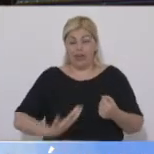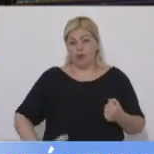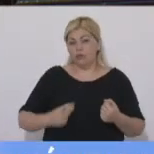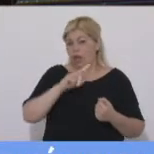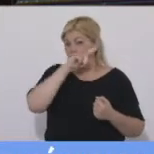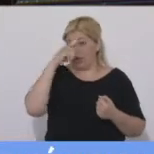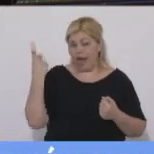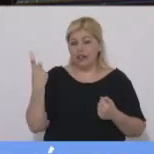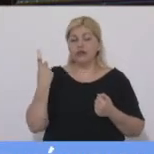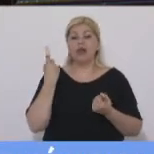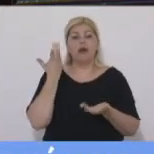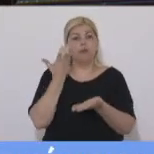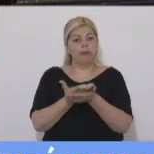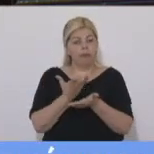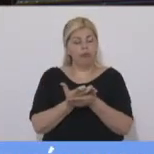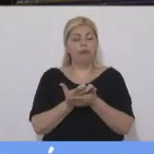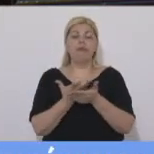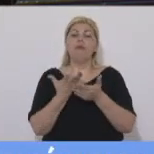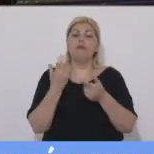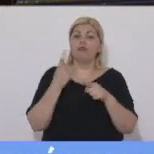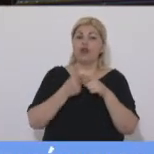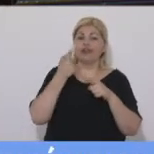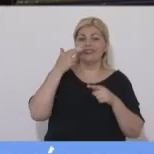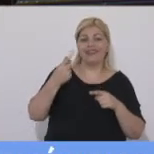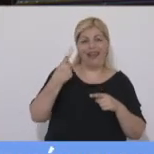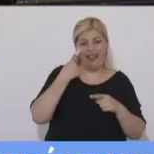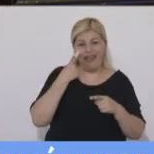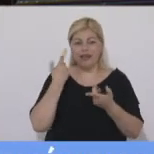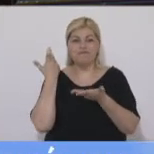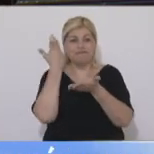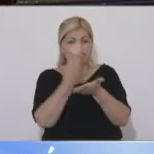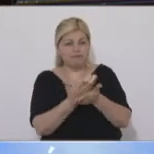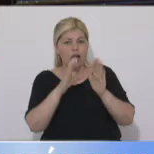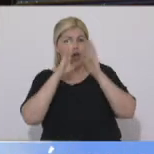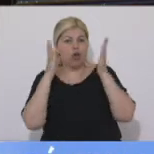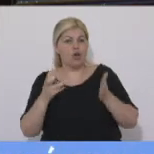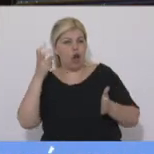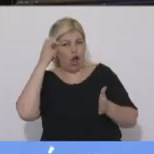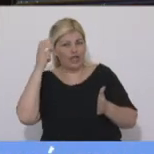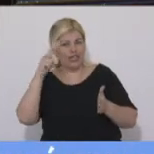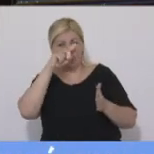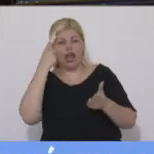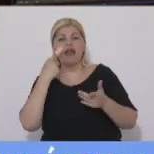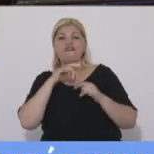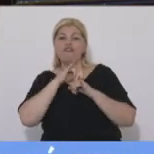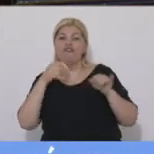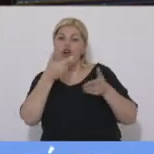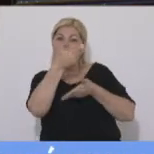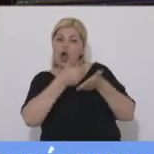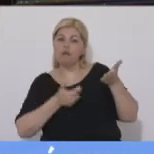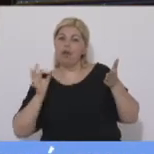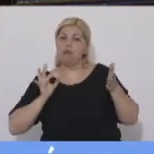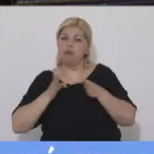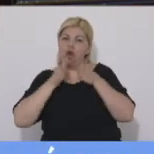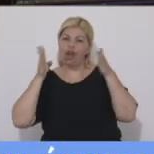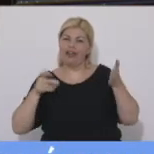Nacional de Asuntos Indígenas ante el Congreso Nacional un informe anual que detalle el estado de avance del